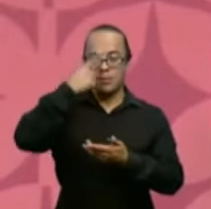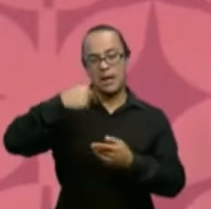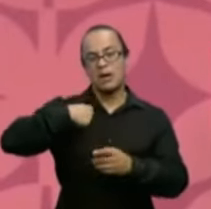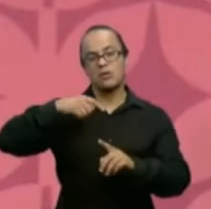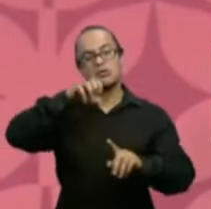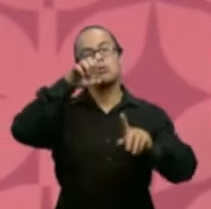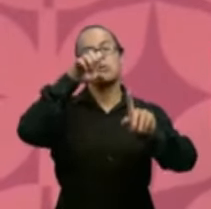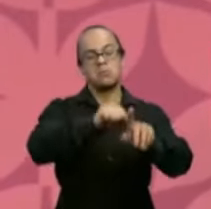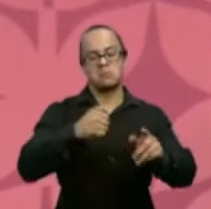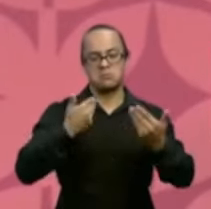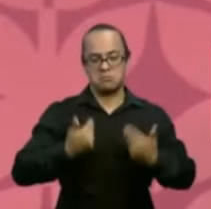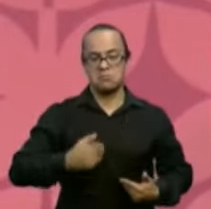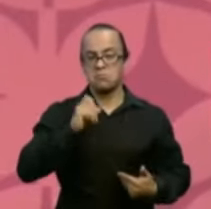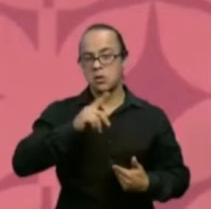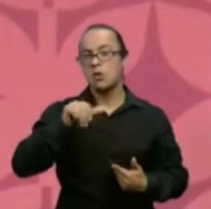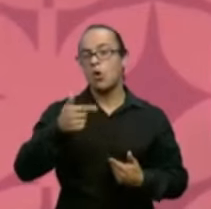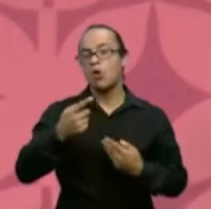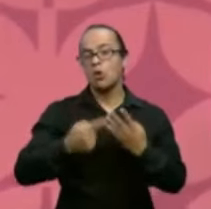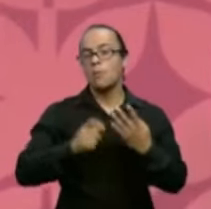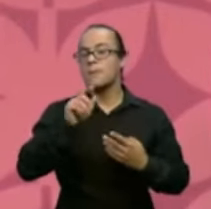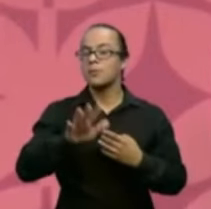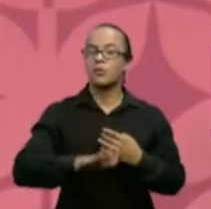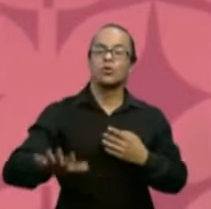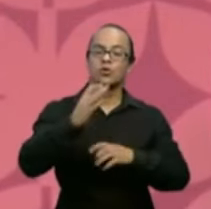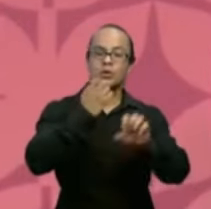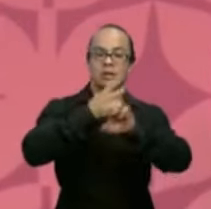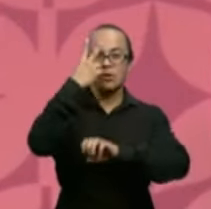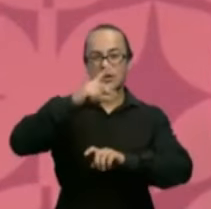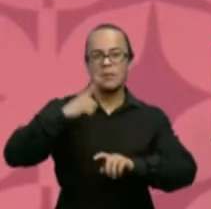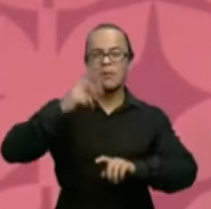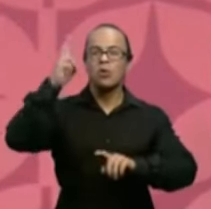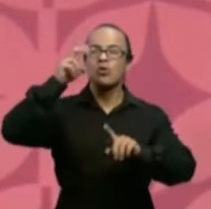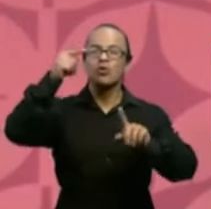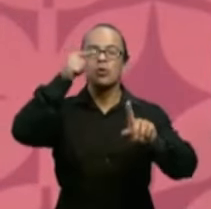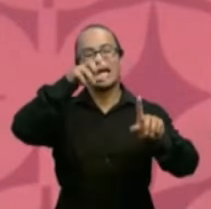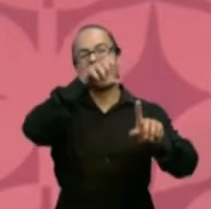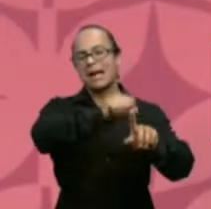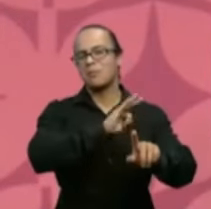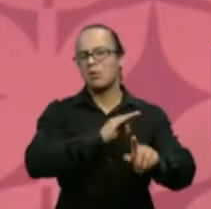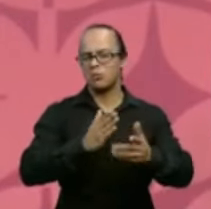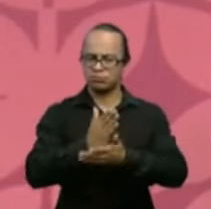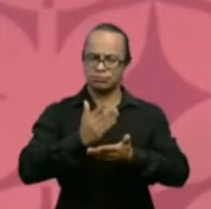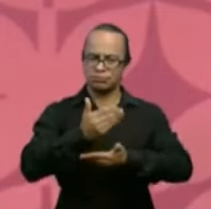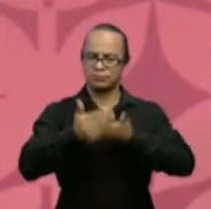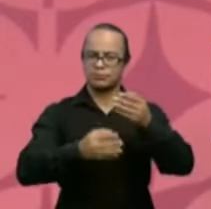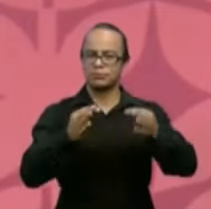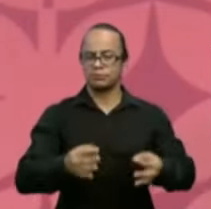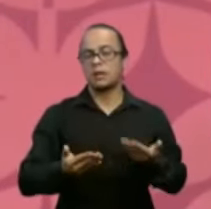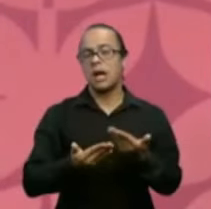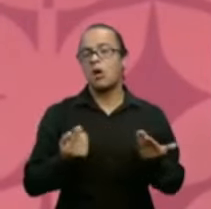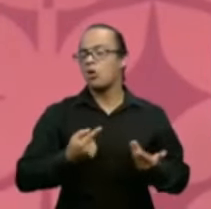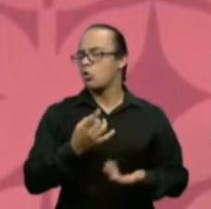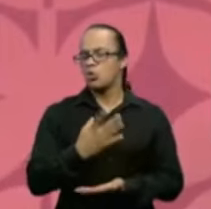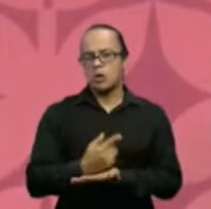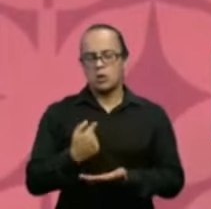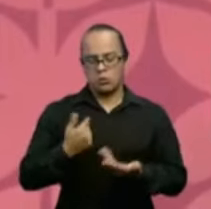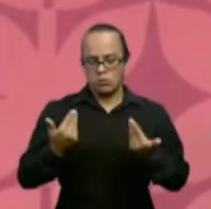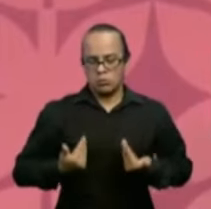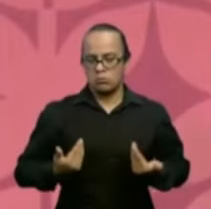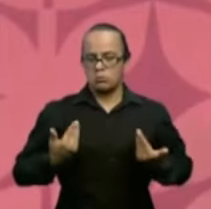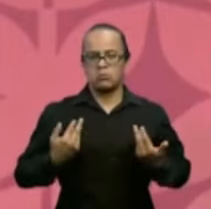servidora, sino de todo el Estado de México, de todos los mexiquenses. Y yo lo único que hago es refrendar mi